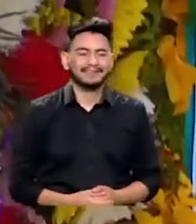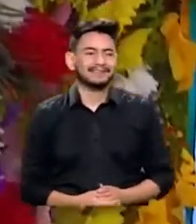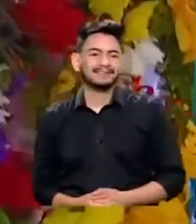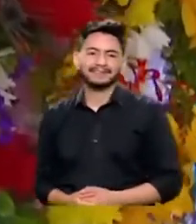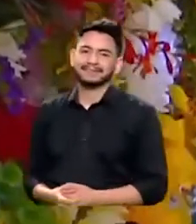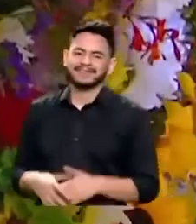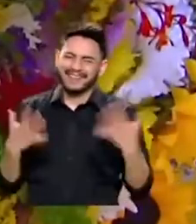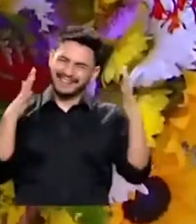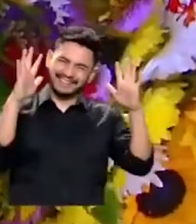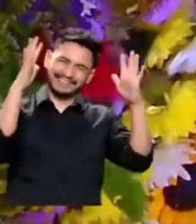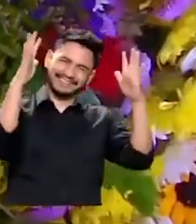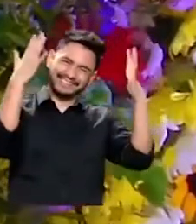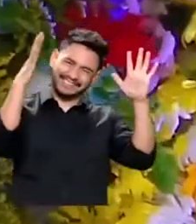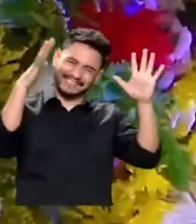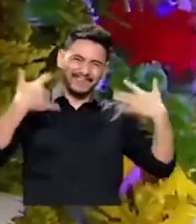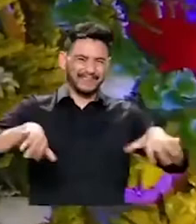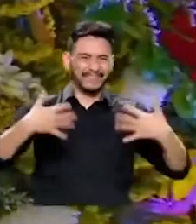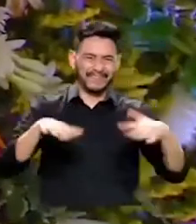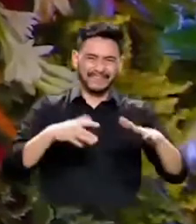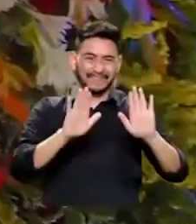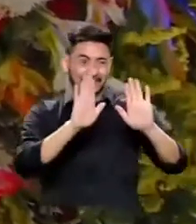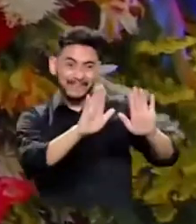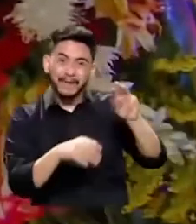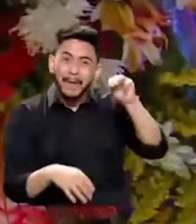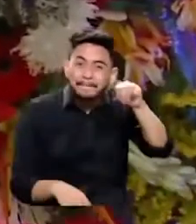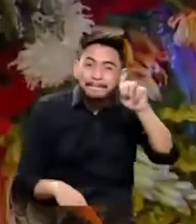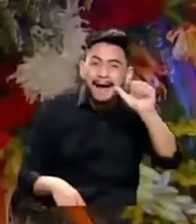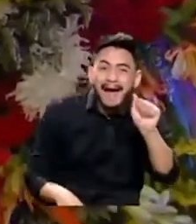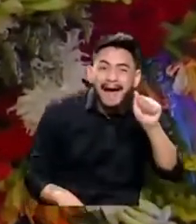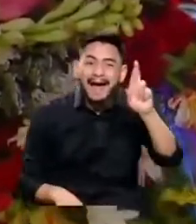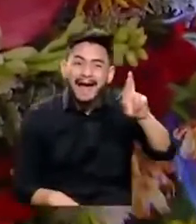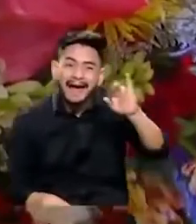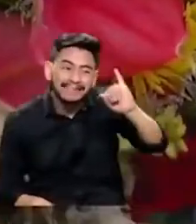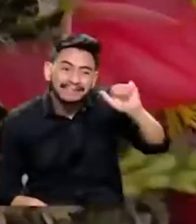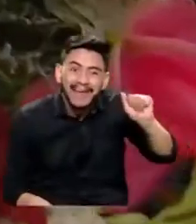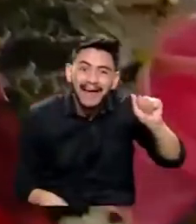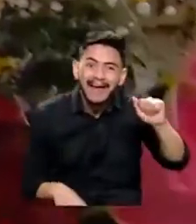¡Bravo, María! ¡Bravo, María Noemi!